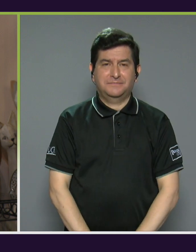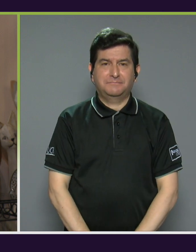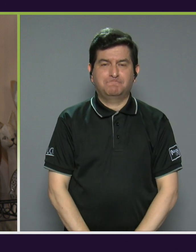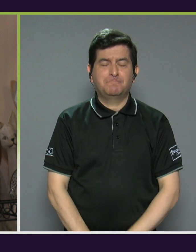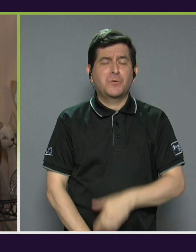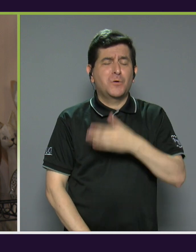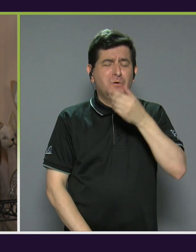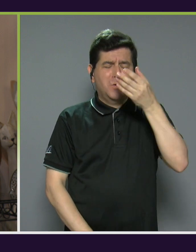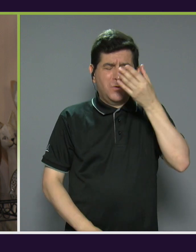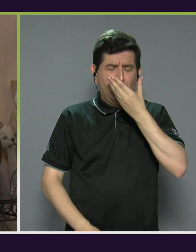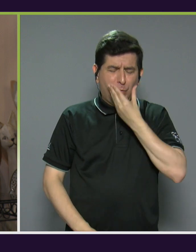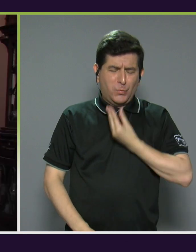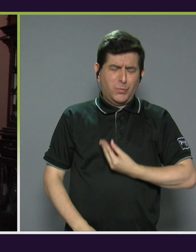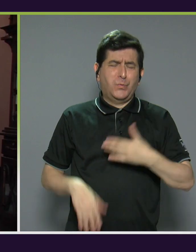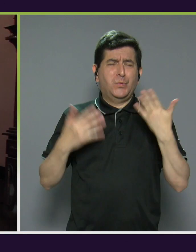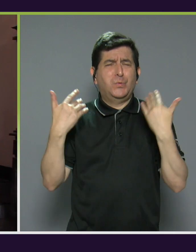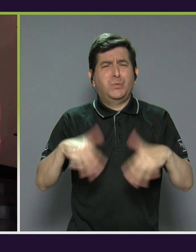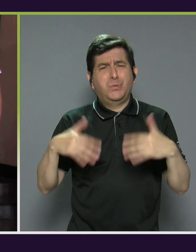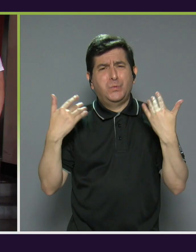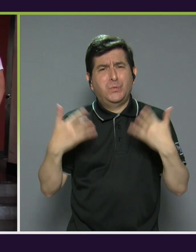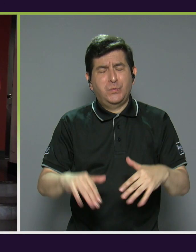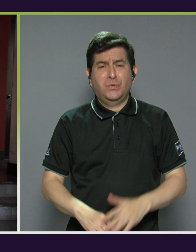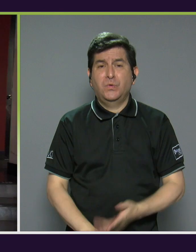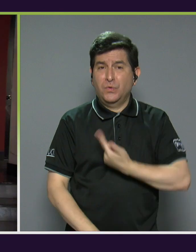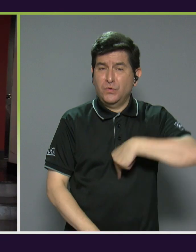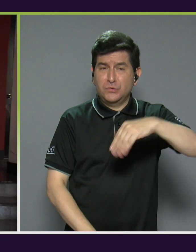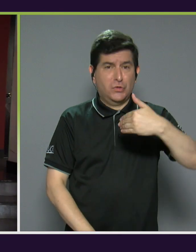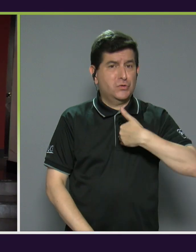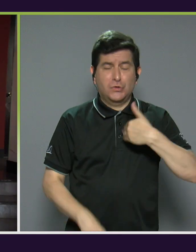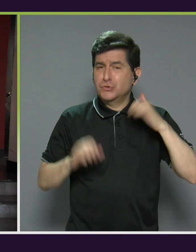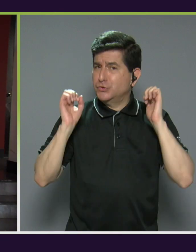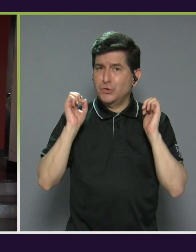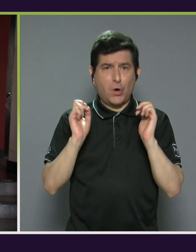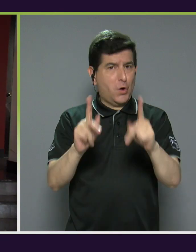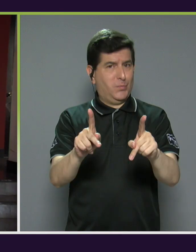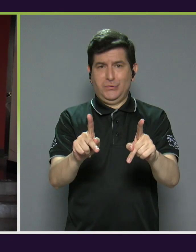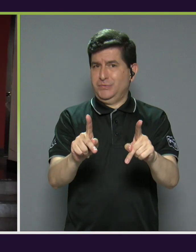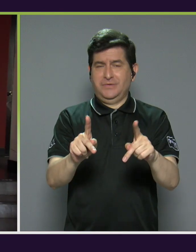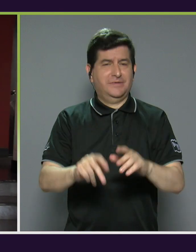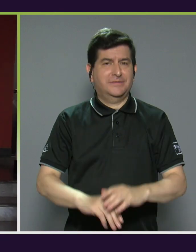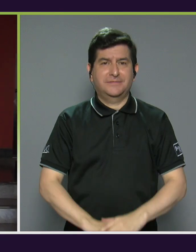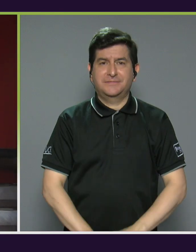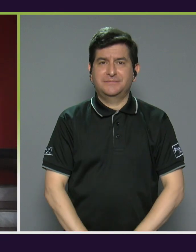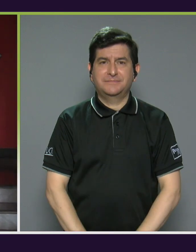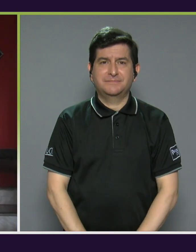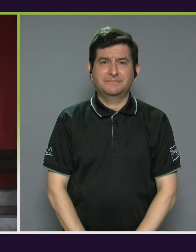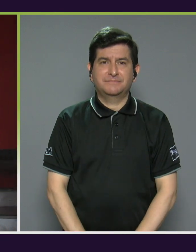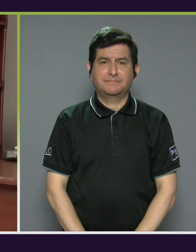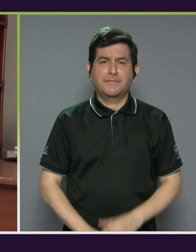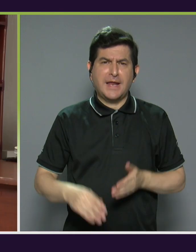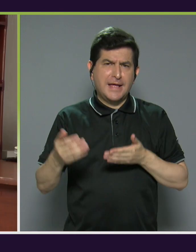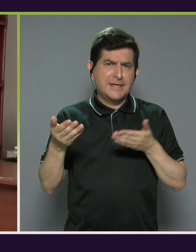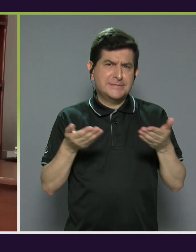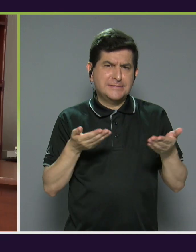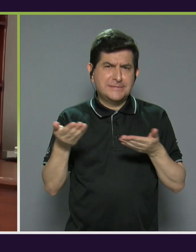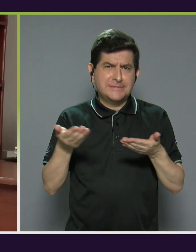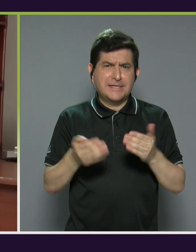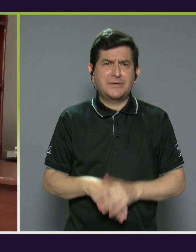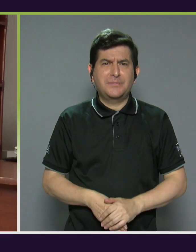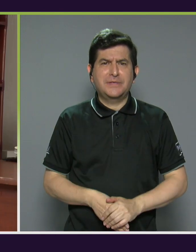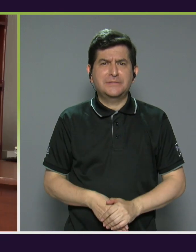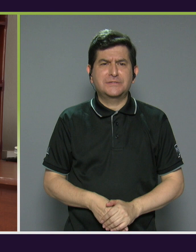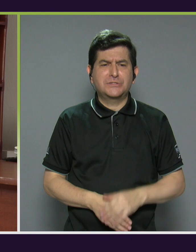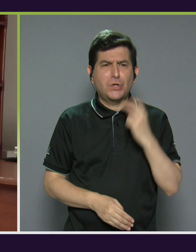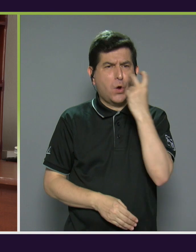Entonces sufrimos mucho al no tener posibilidades, ¿verdad? El servicio de terapia